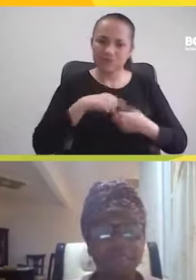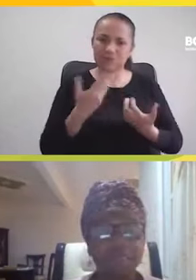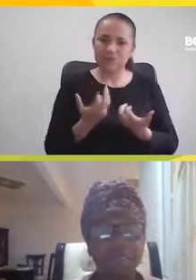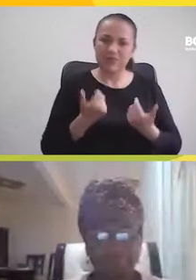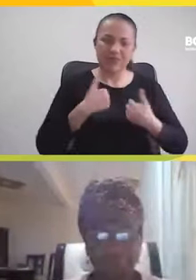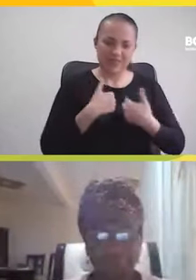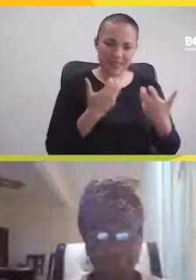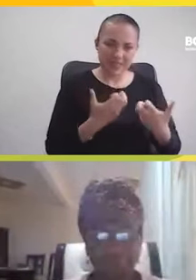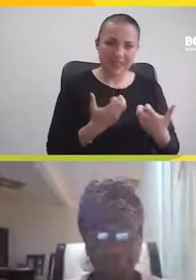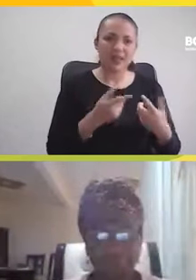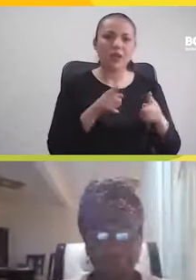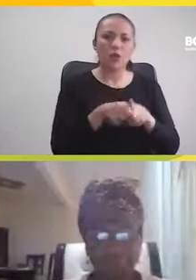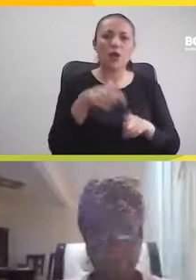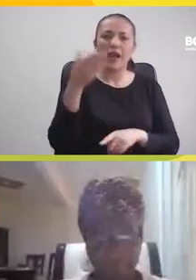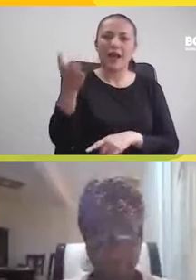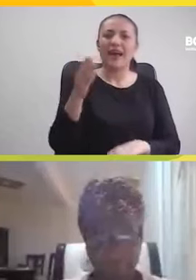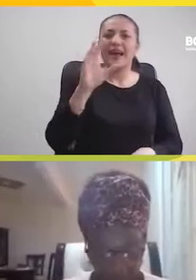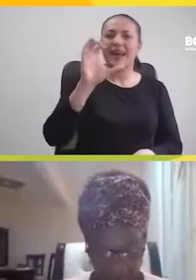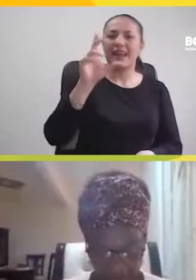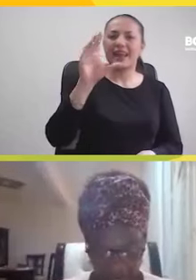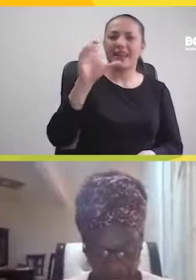de Regina Miranda.